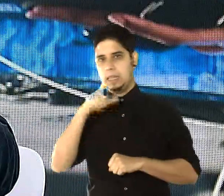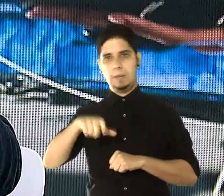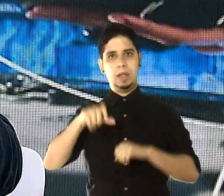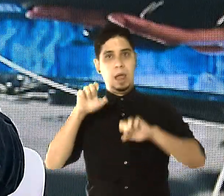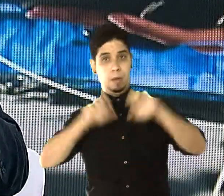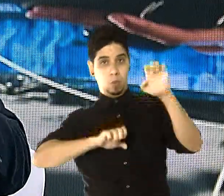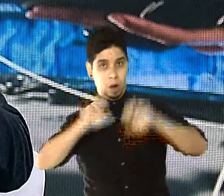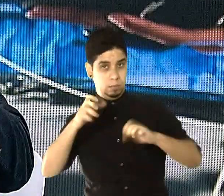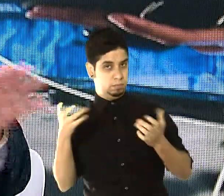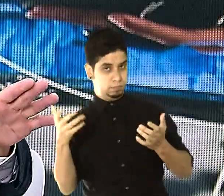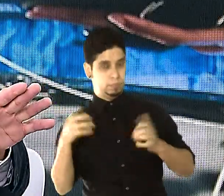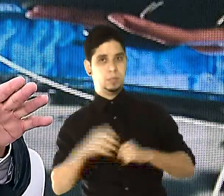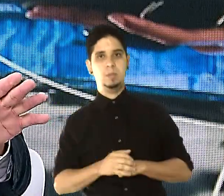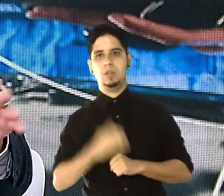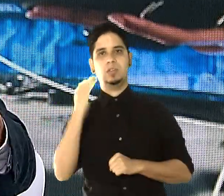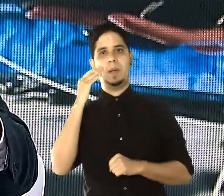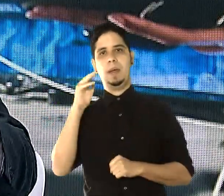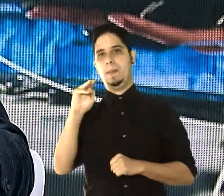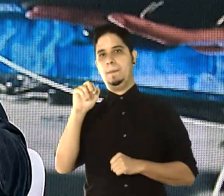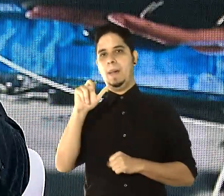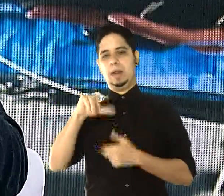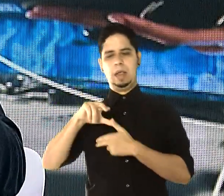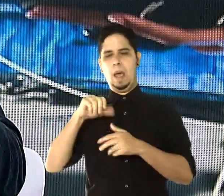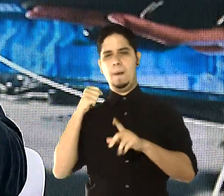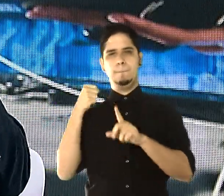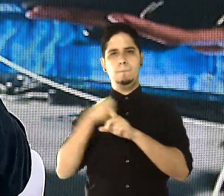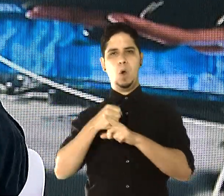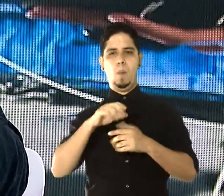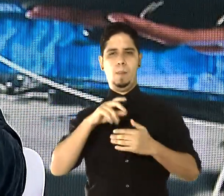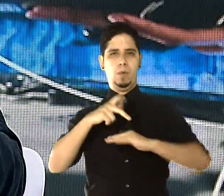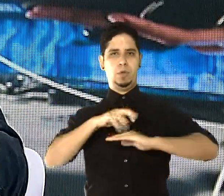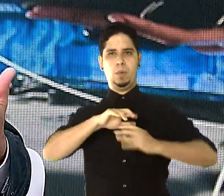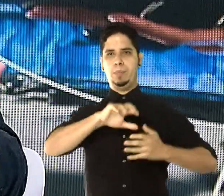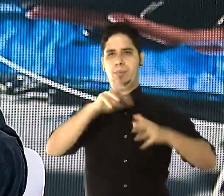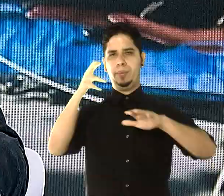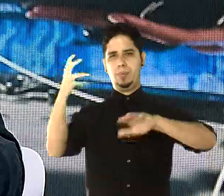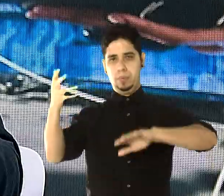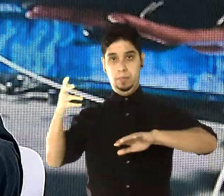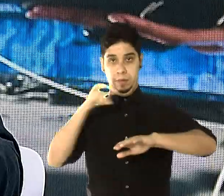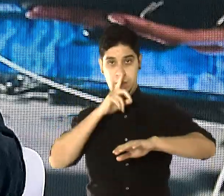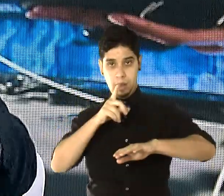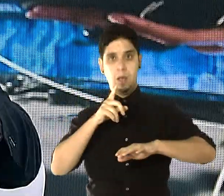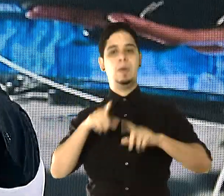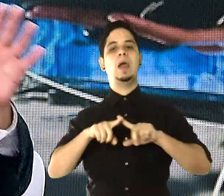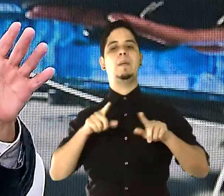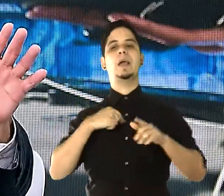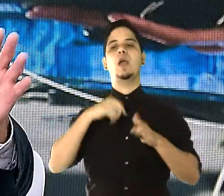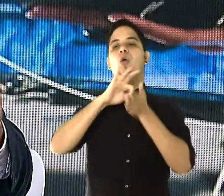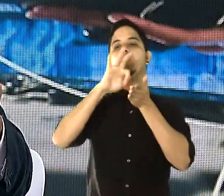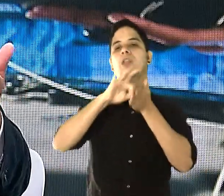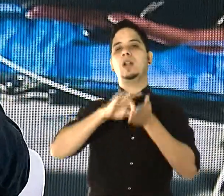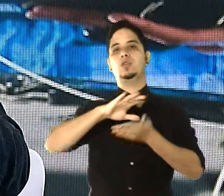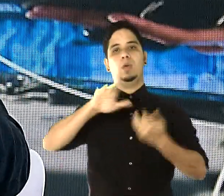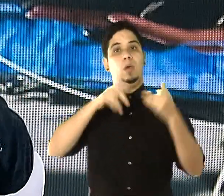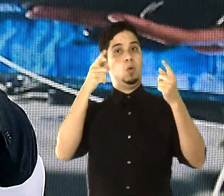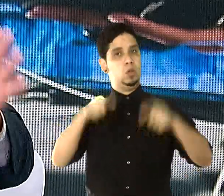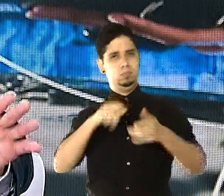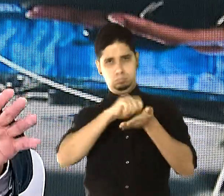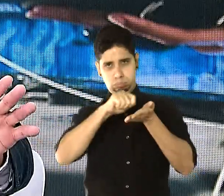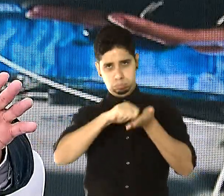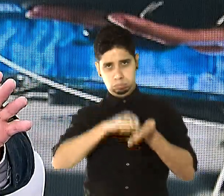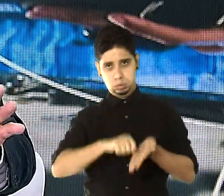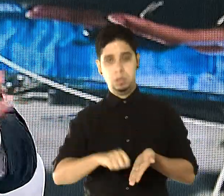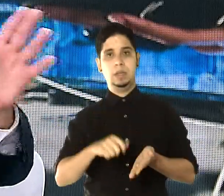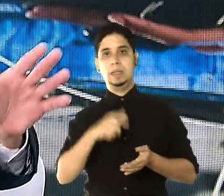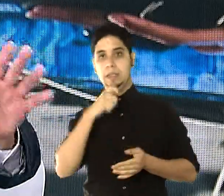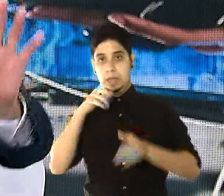Vino María, destruyó todo, y había que levantar un inventario de todos esos daños por toda la isla. Pues Energía